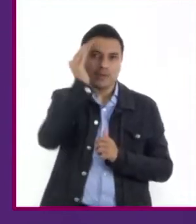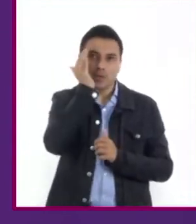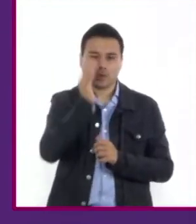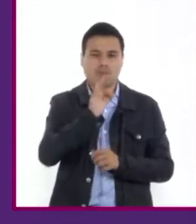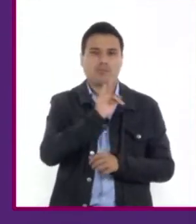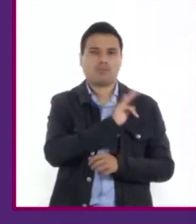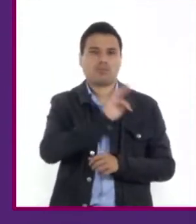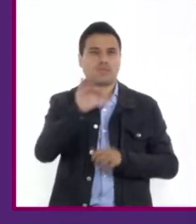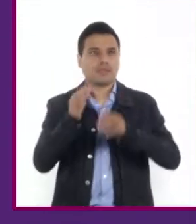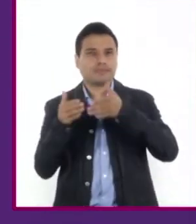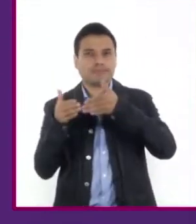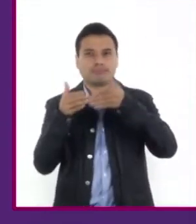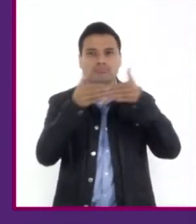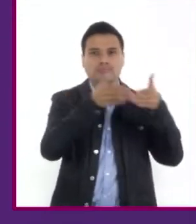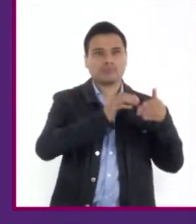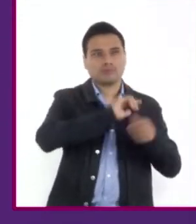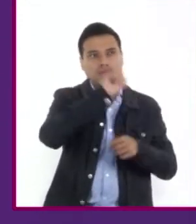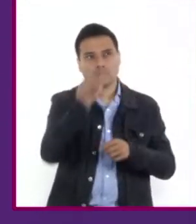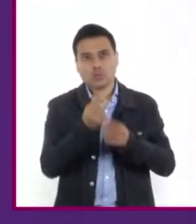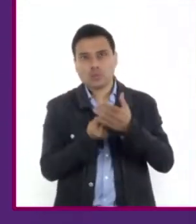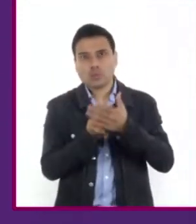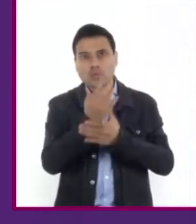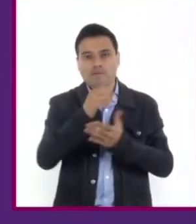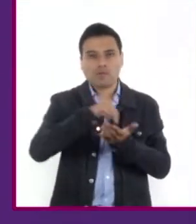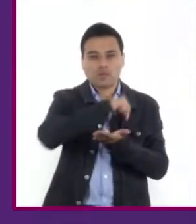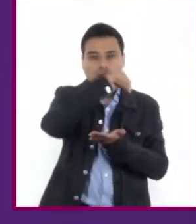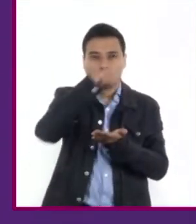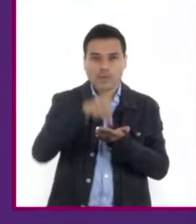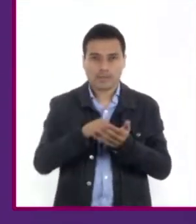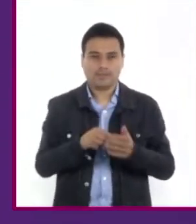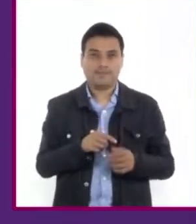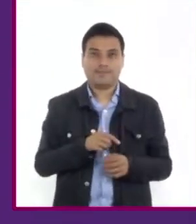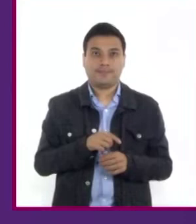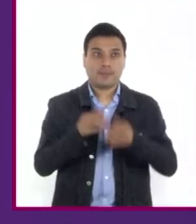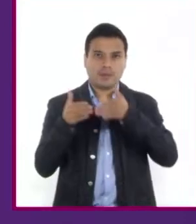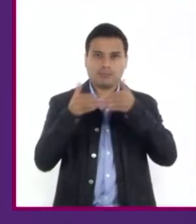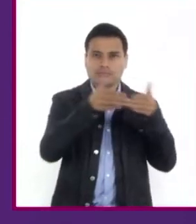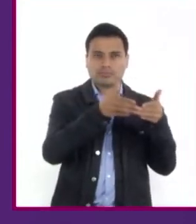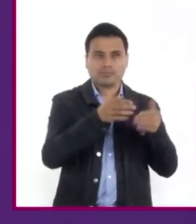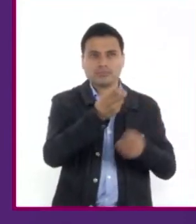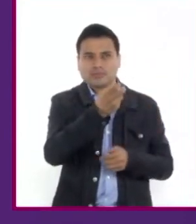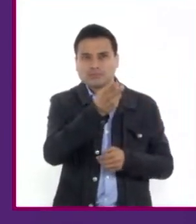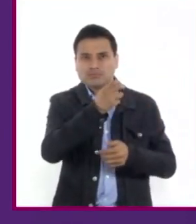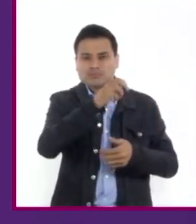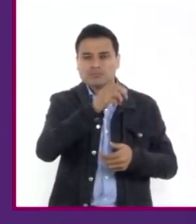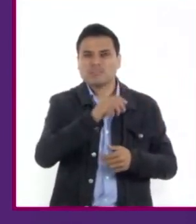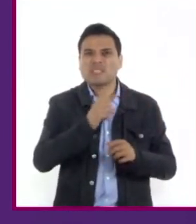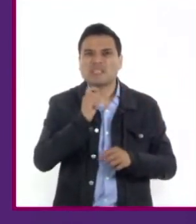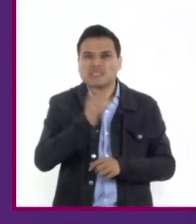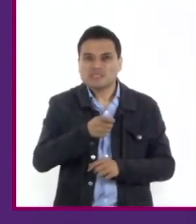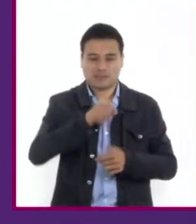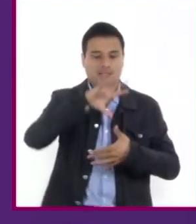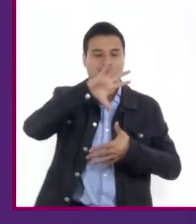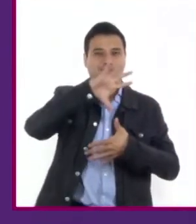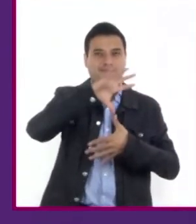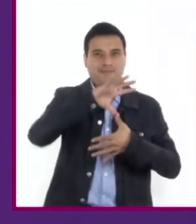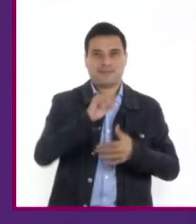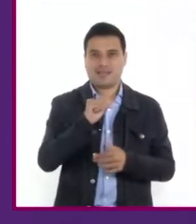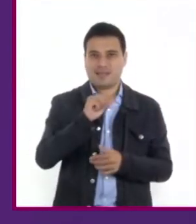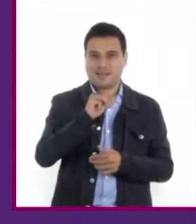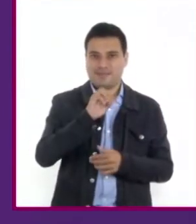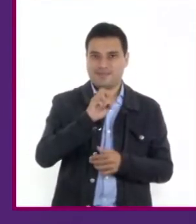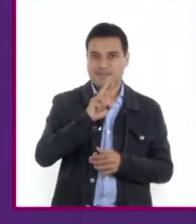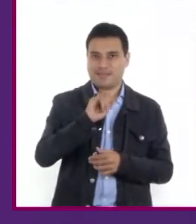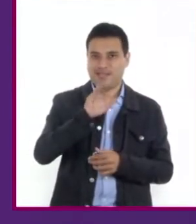permitió que descubrieran nuevos territorios, a los que posteriormente nombrarían América. El descubrimiento del